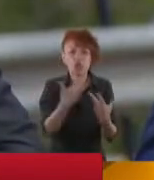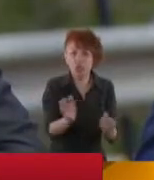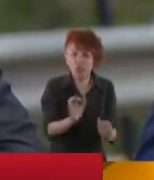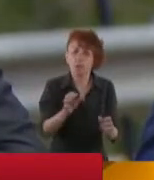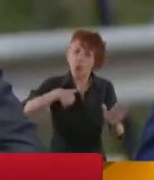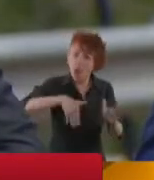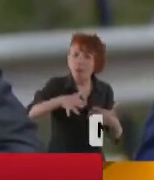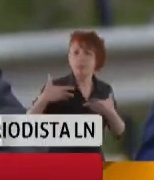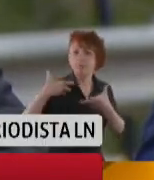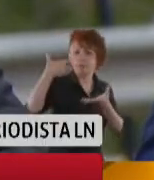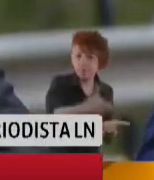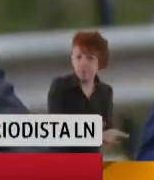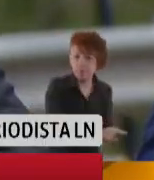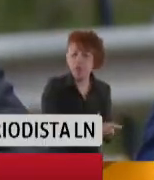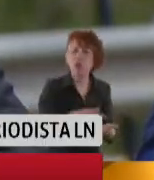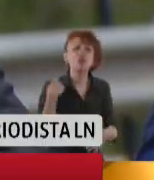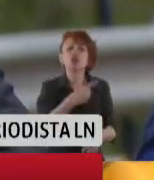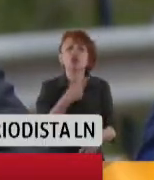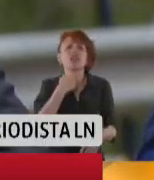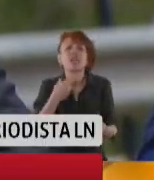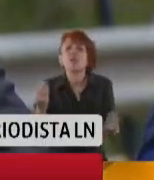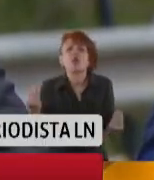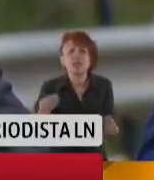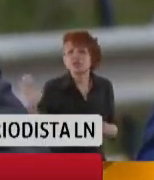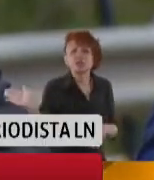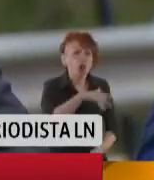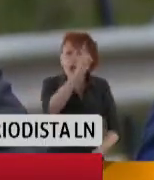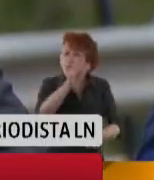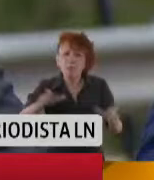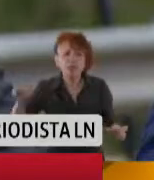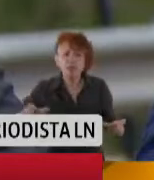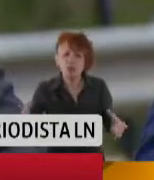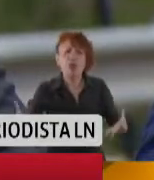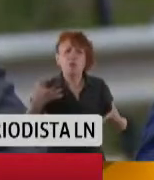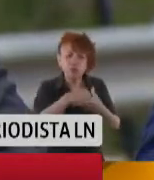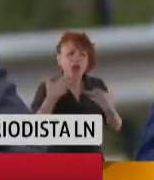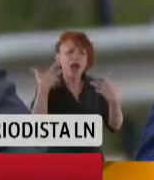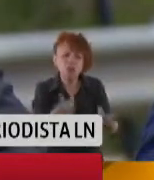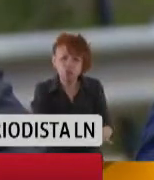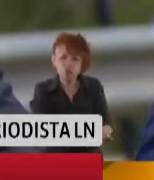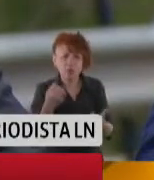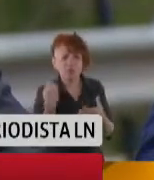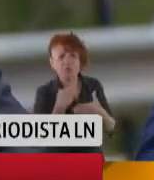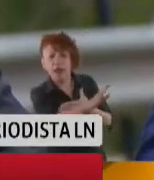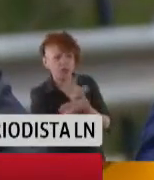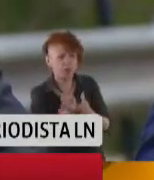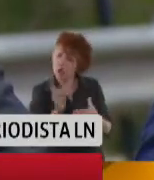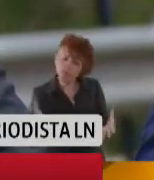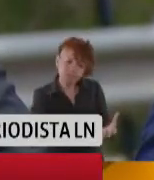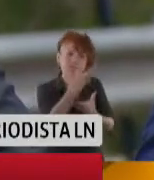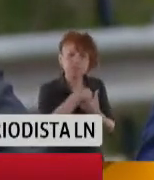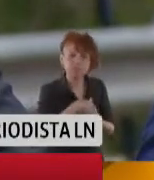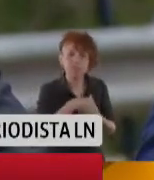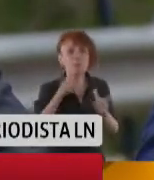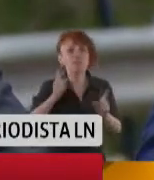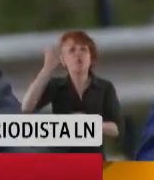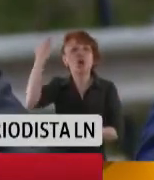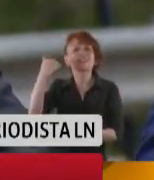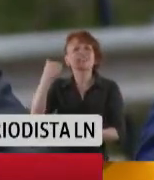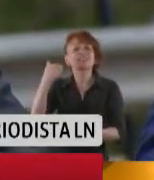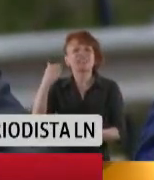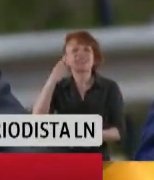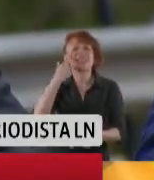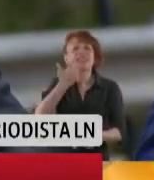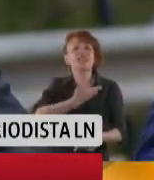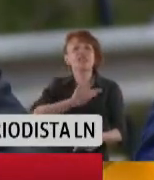le agarra un poquito esa bandera al kirchnerismo, ¿no? Lo hace también, como por ejemplo la semana pasada con la cumbre de la CELAC y sus